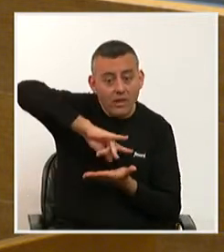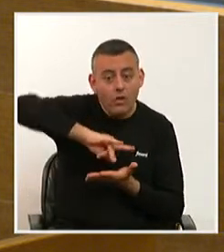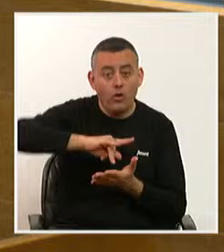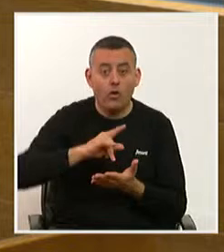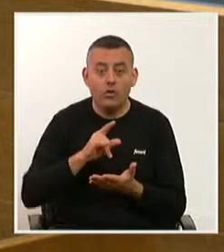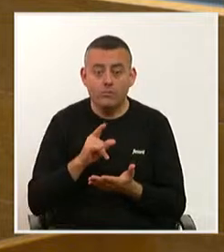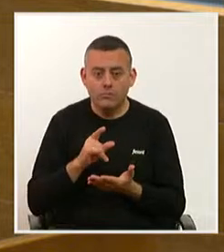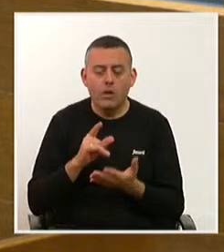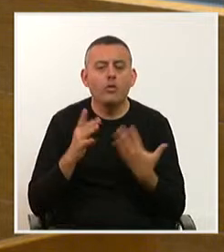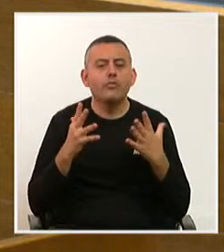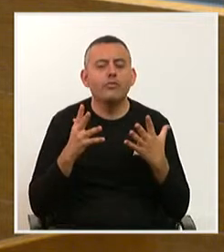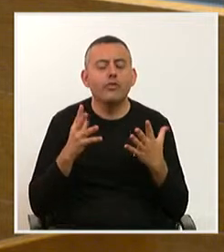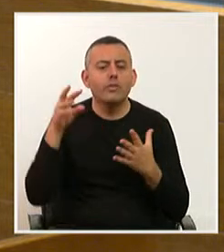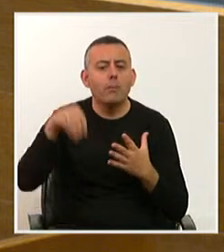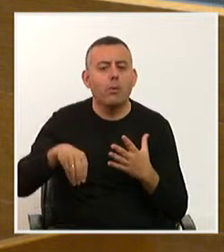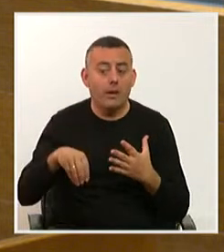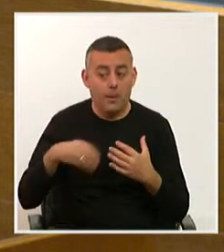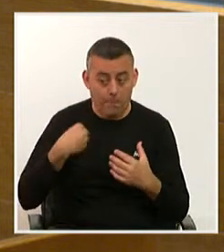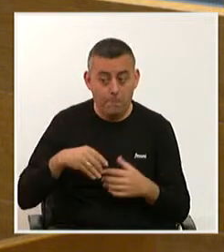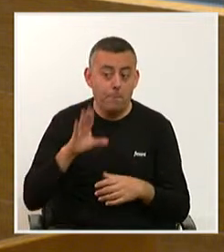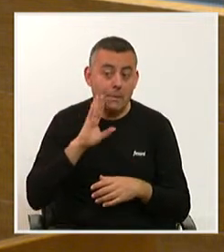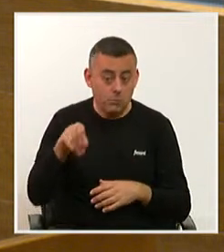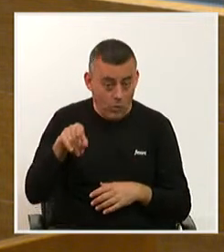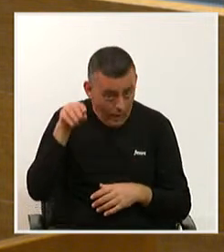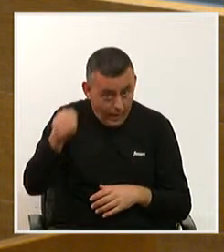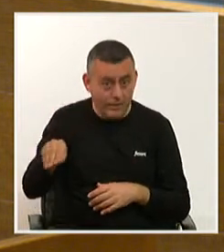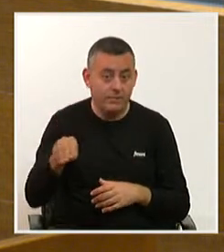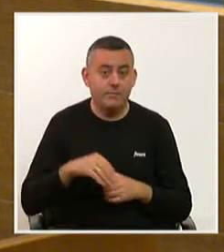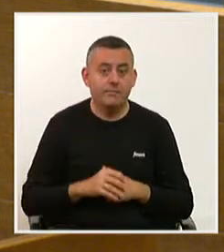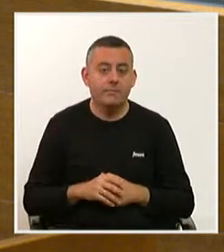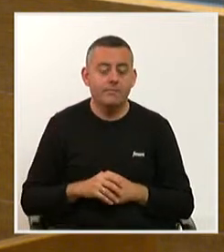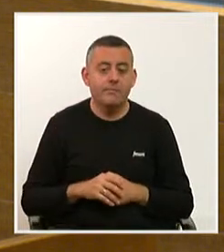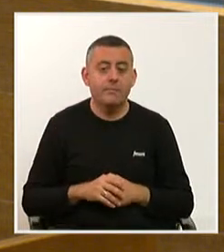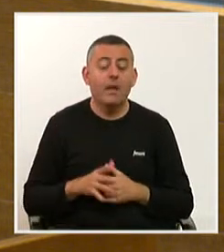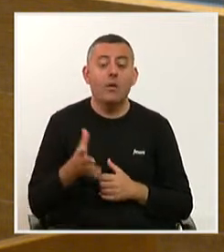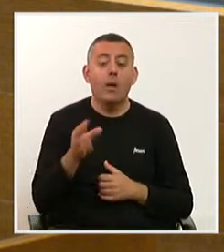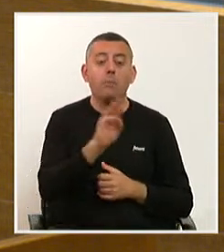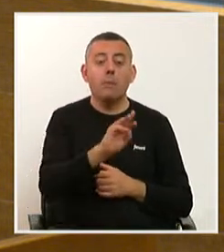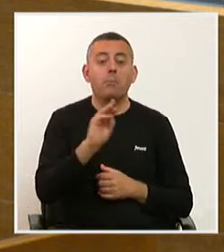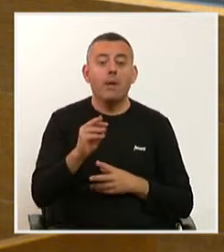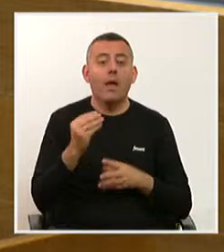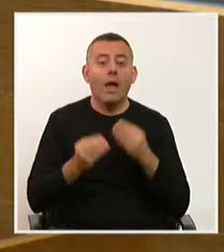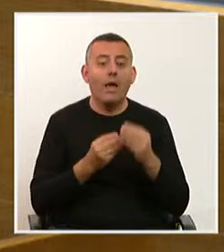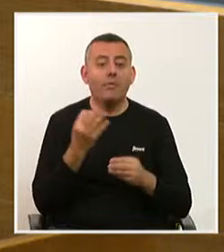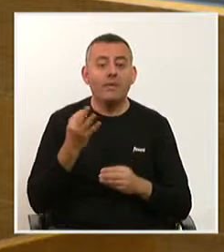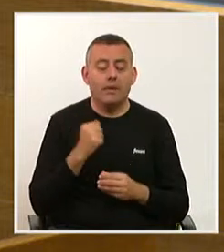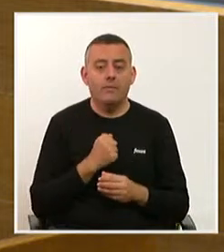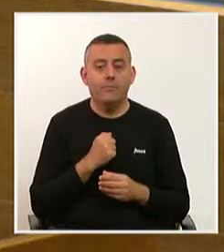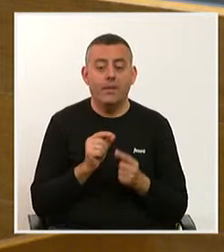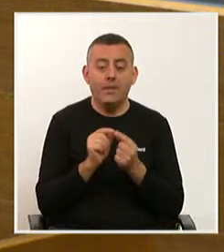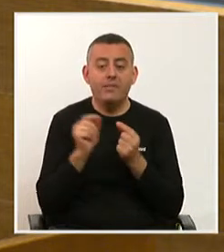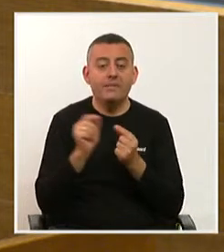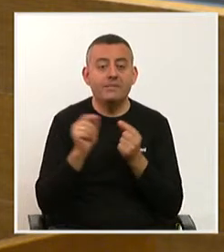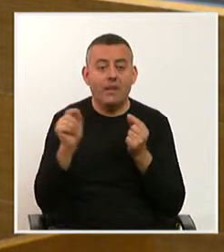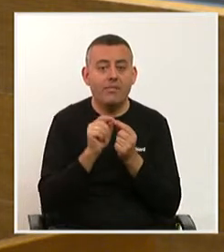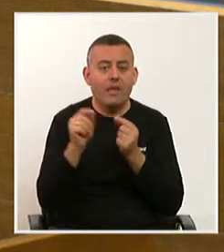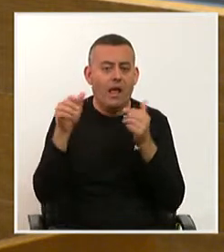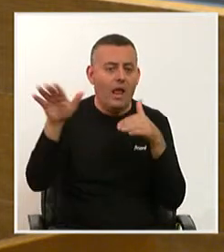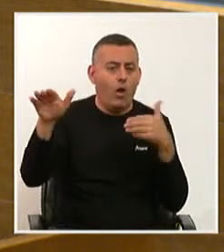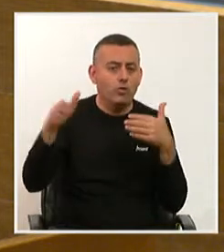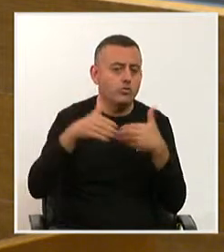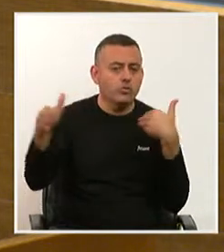saben lo que hace el partido popular no solo eliminar la distancia sino cambiar o intentar cambiar el concepto de espacio